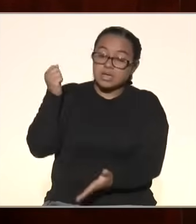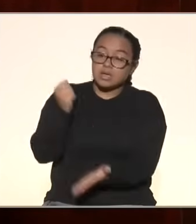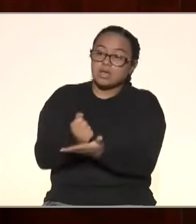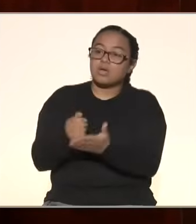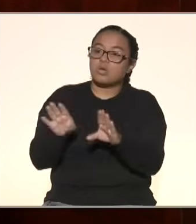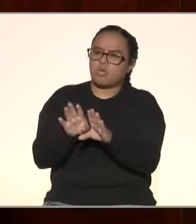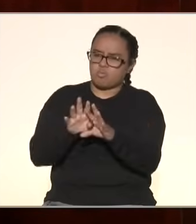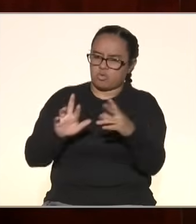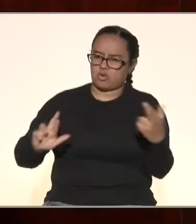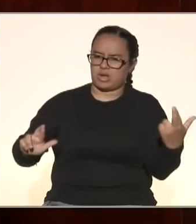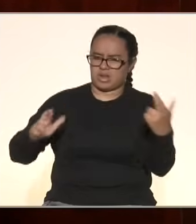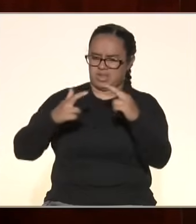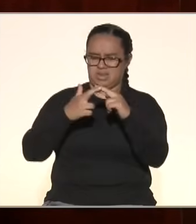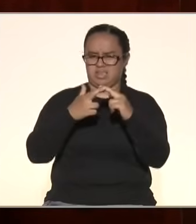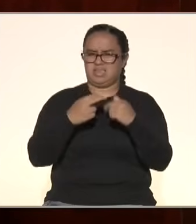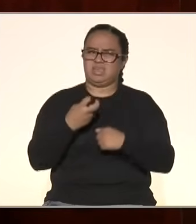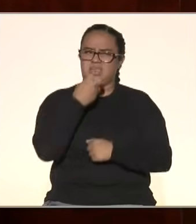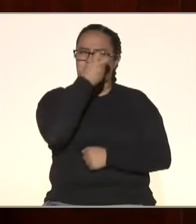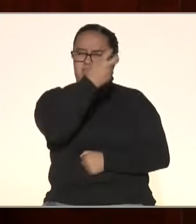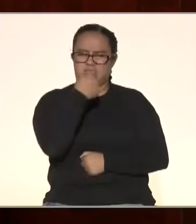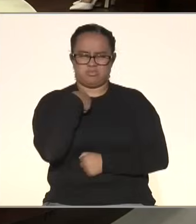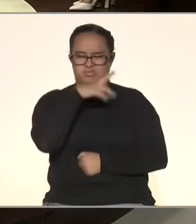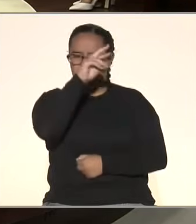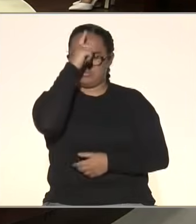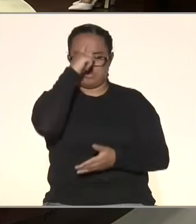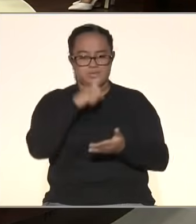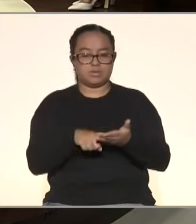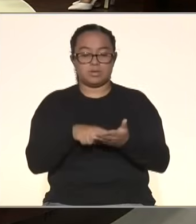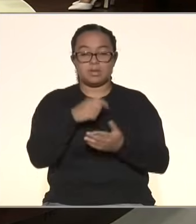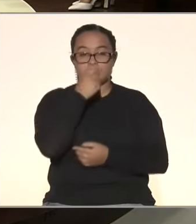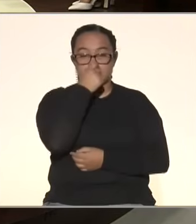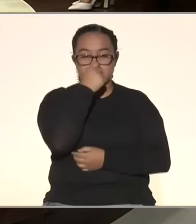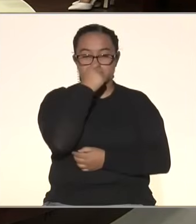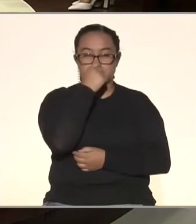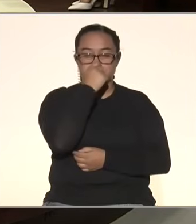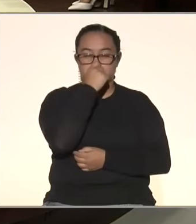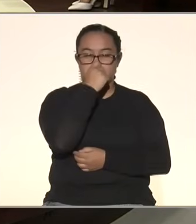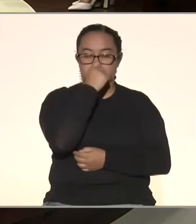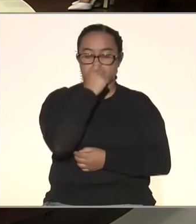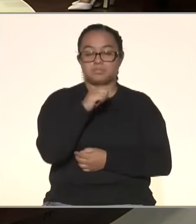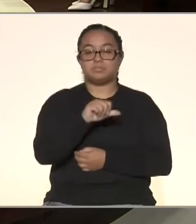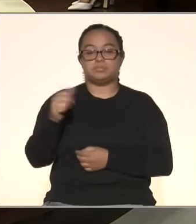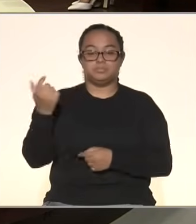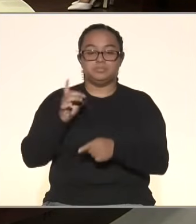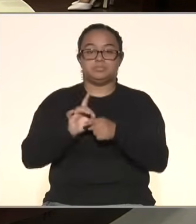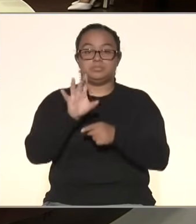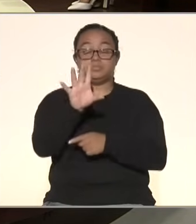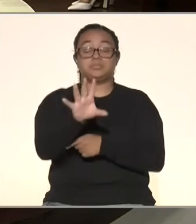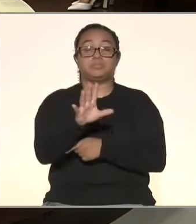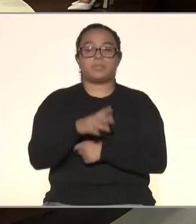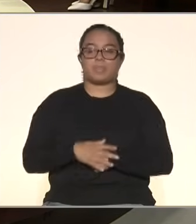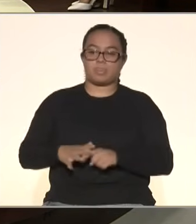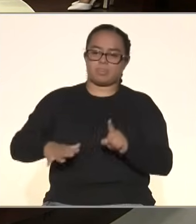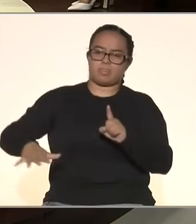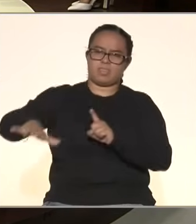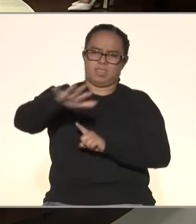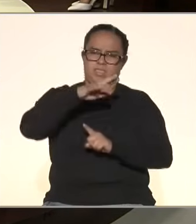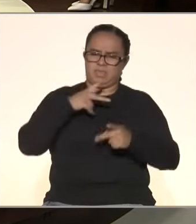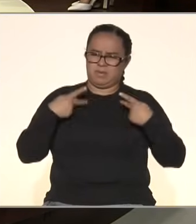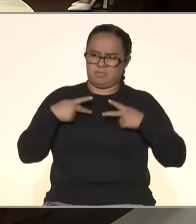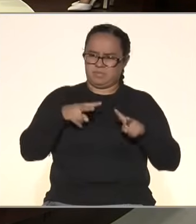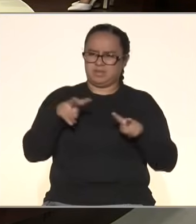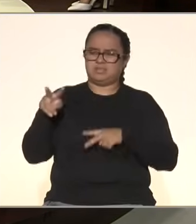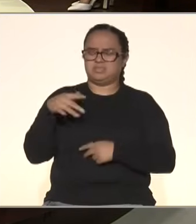connotación religiosa que ella ya no comparte. También Becker Servín nos cuenta que socialmente le genera